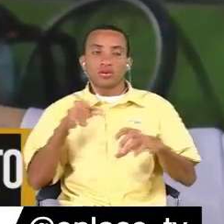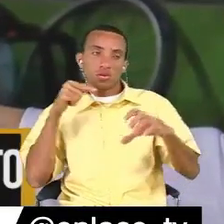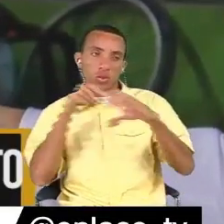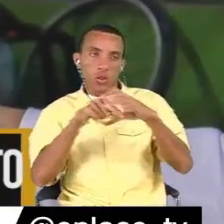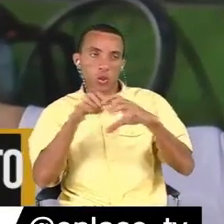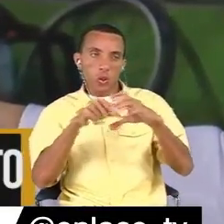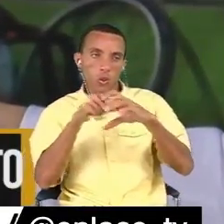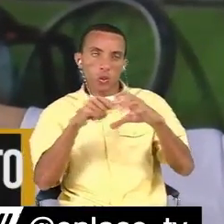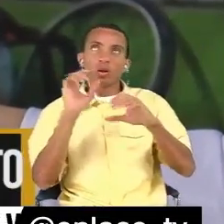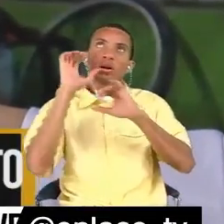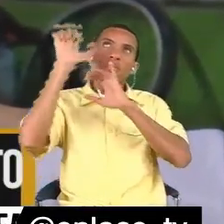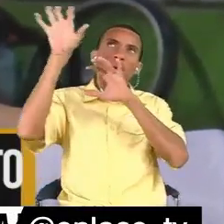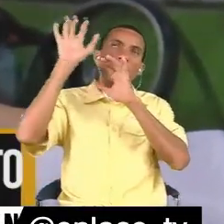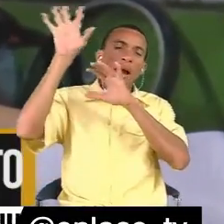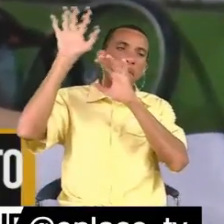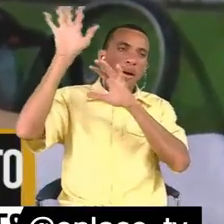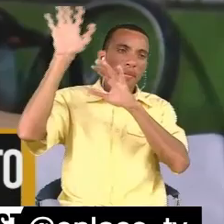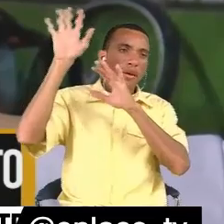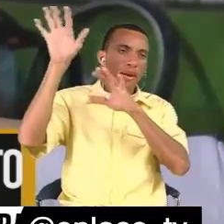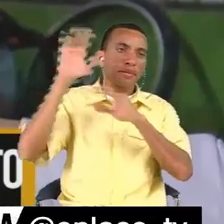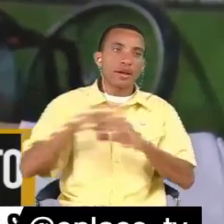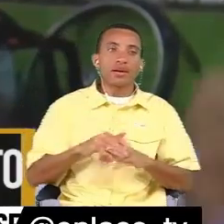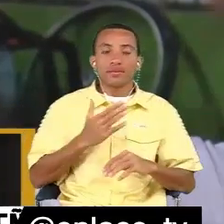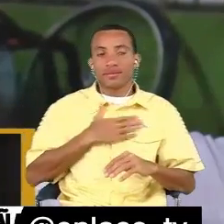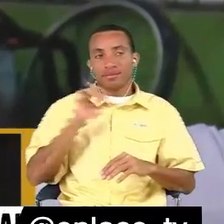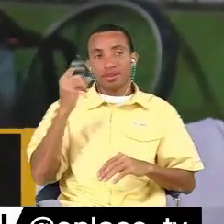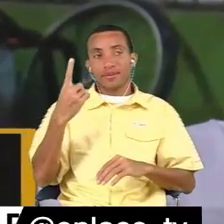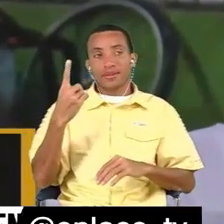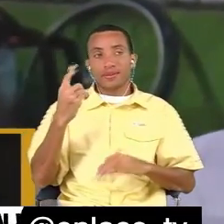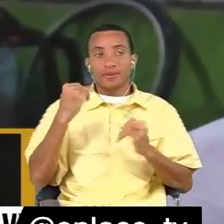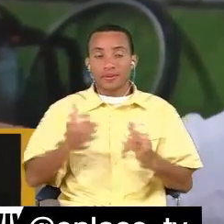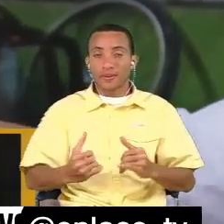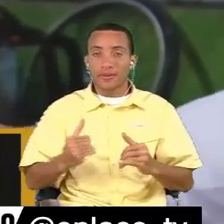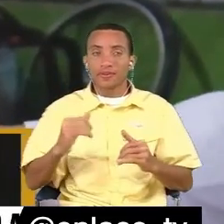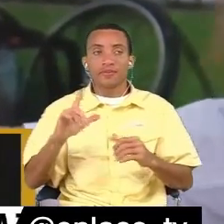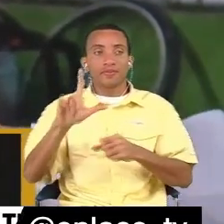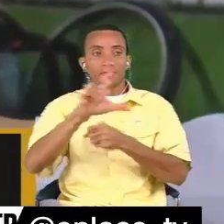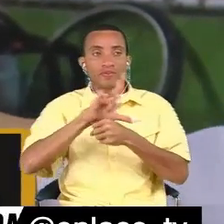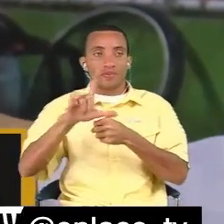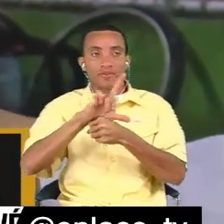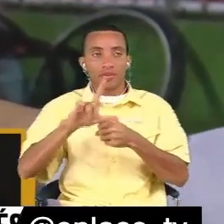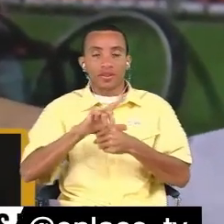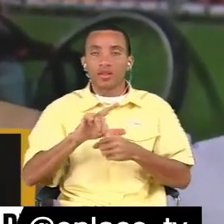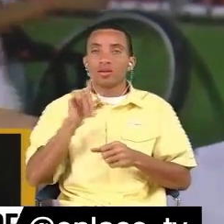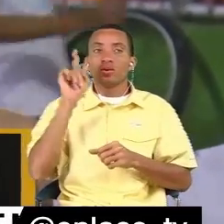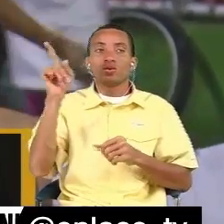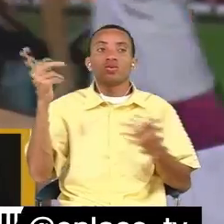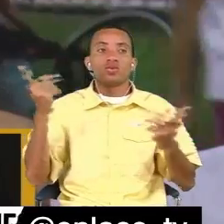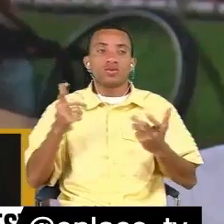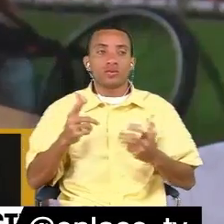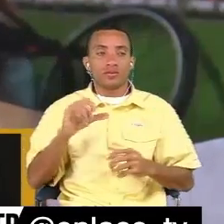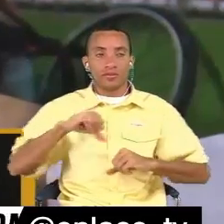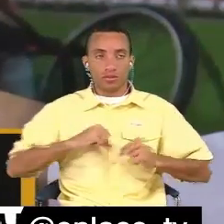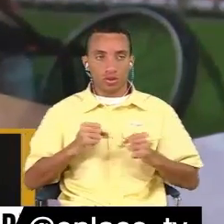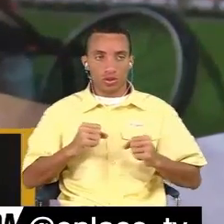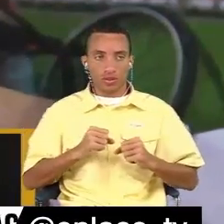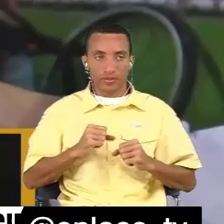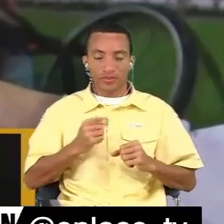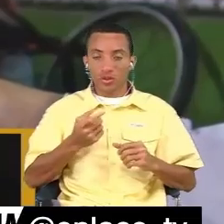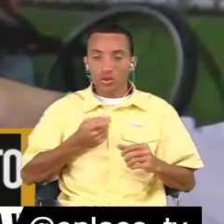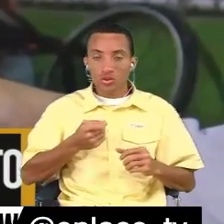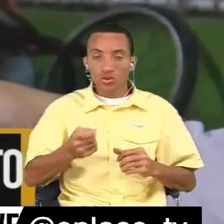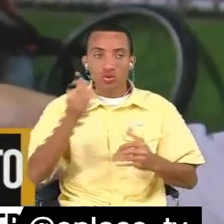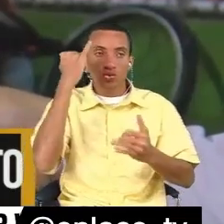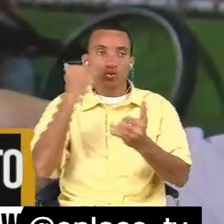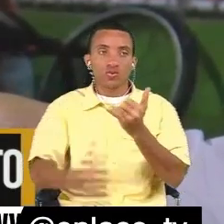Y ahorita tenemos una interliga allá en Bogotá, ahorita a finales de junio, pues,